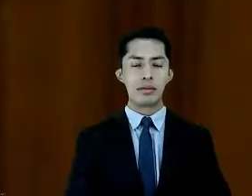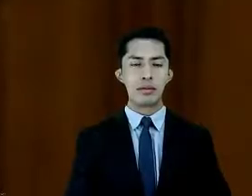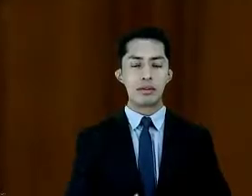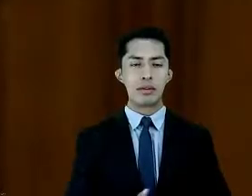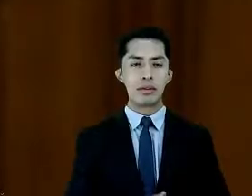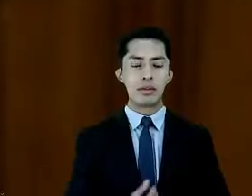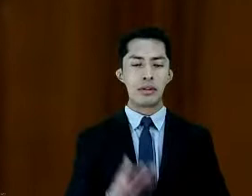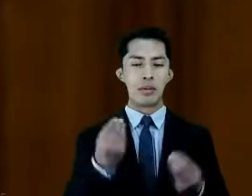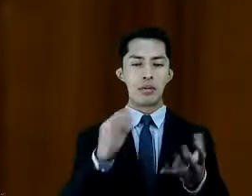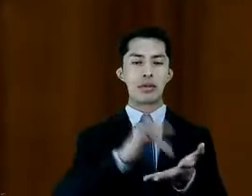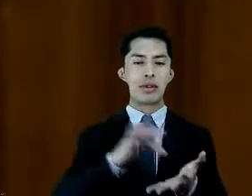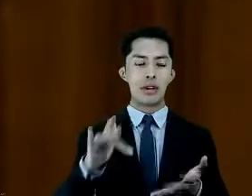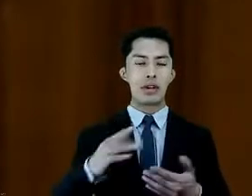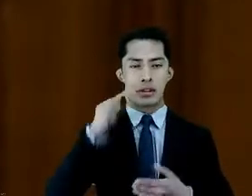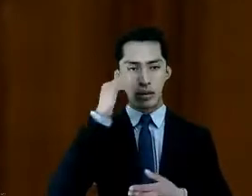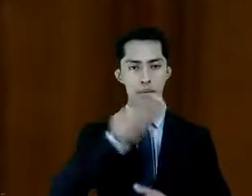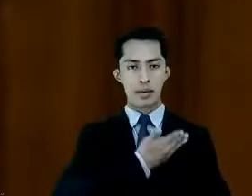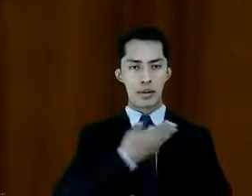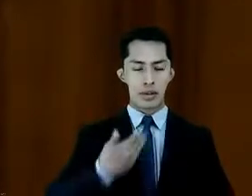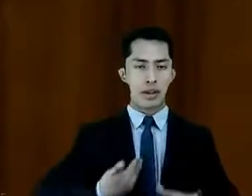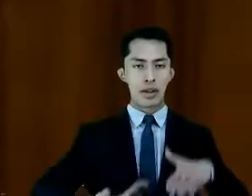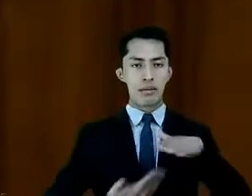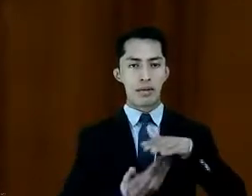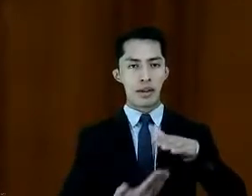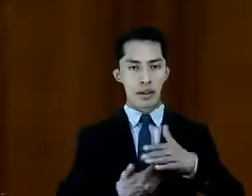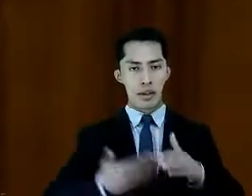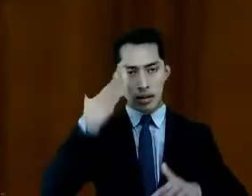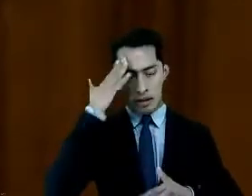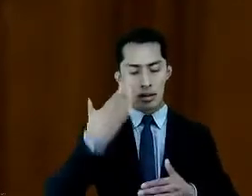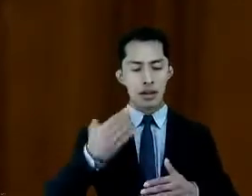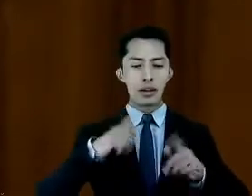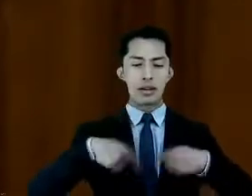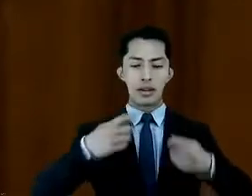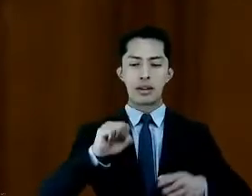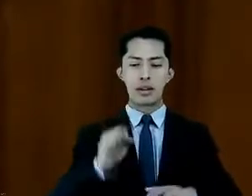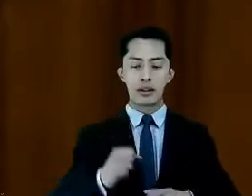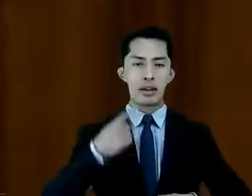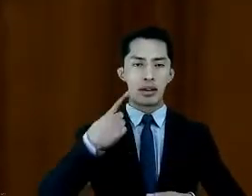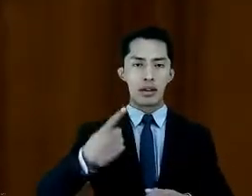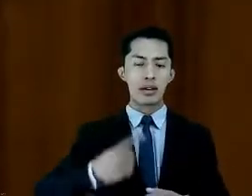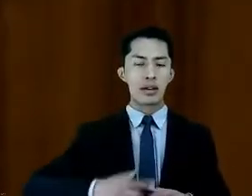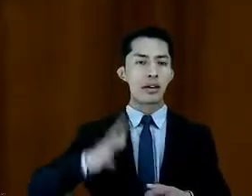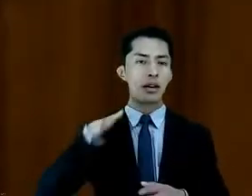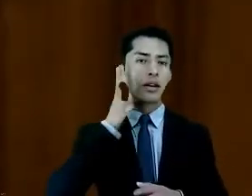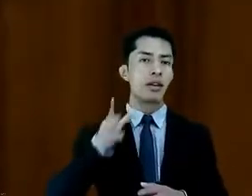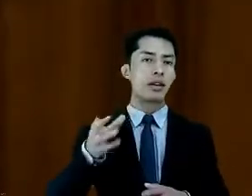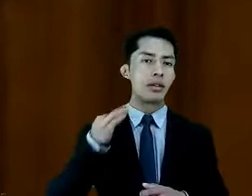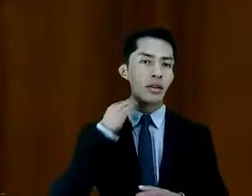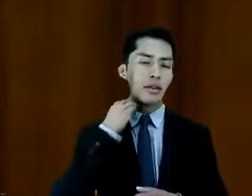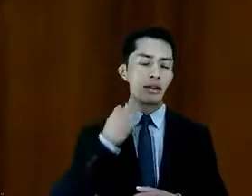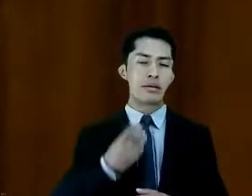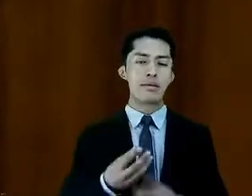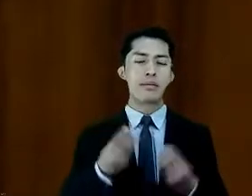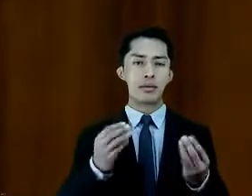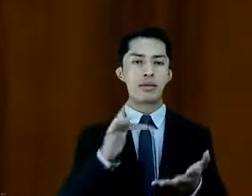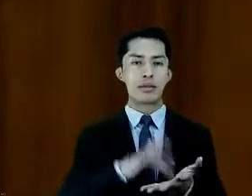Muchas gracias, señor presidente, y a la mesa directiva de esta 61ª legislatura